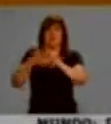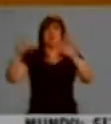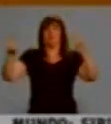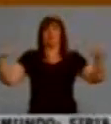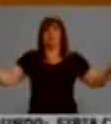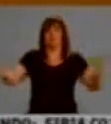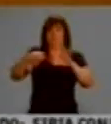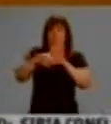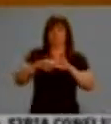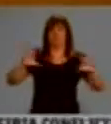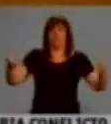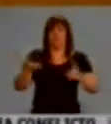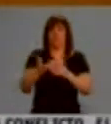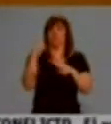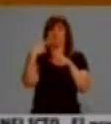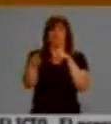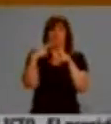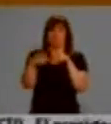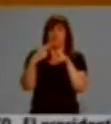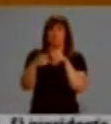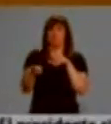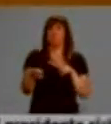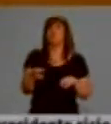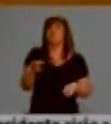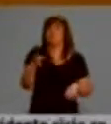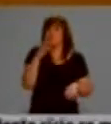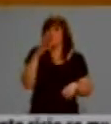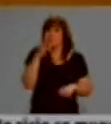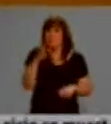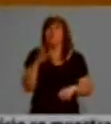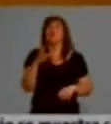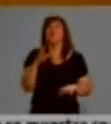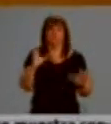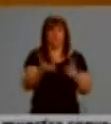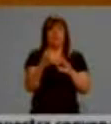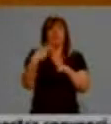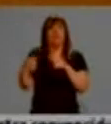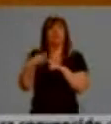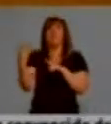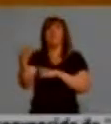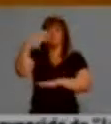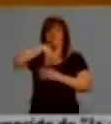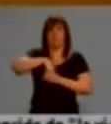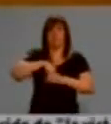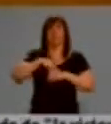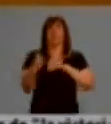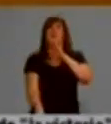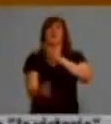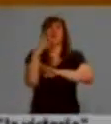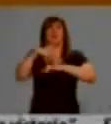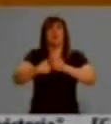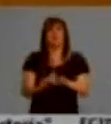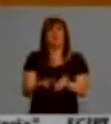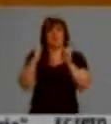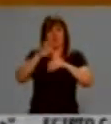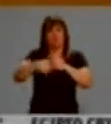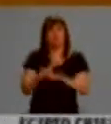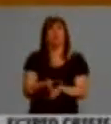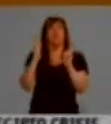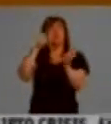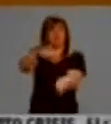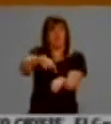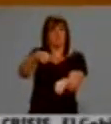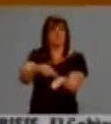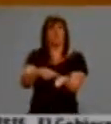respecto a los partidos políticos. Porque los partidos deben existir en democracia y la democracia exige la existencia de